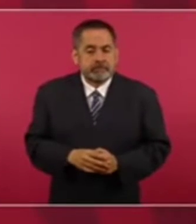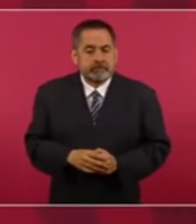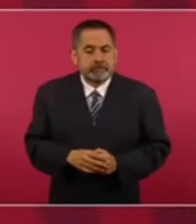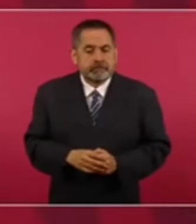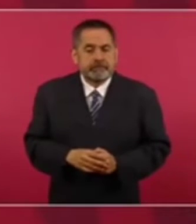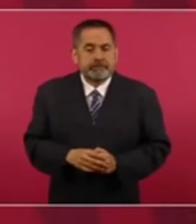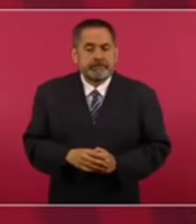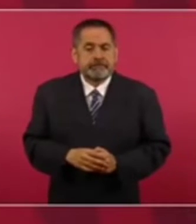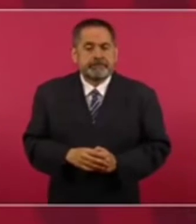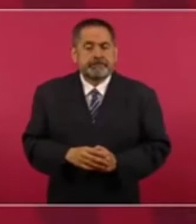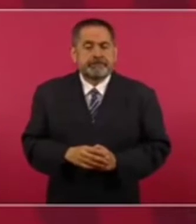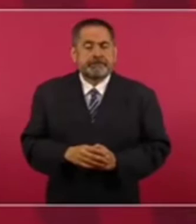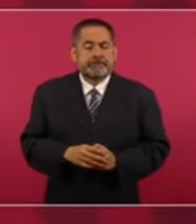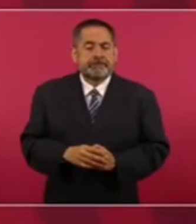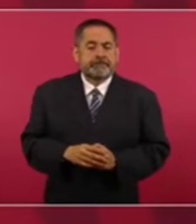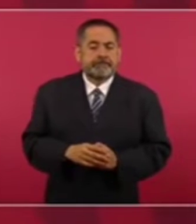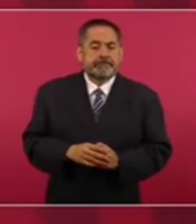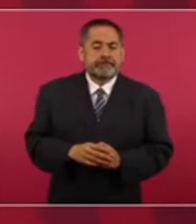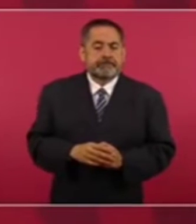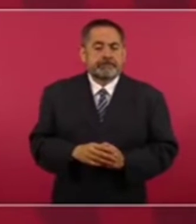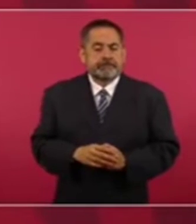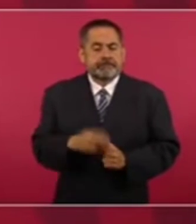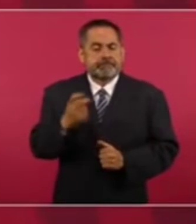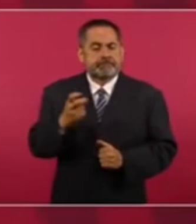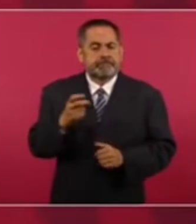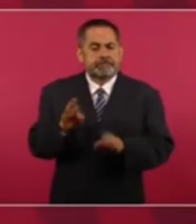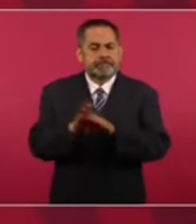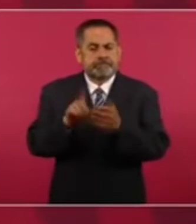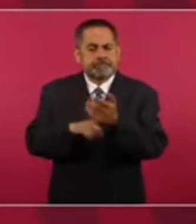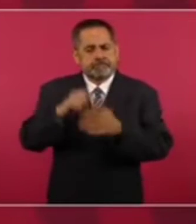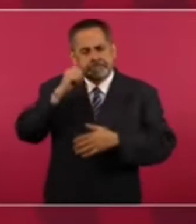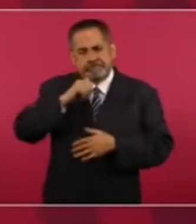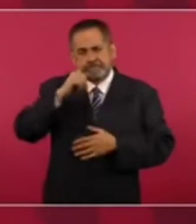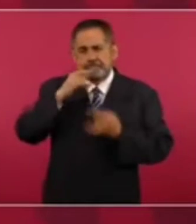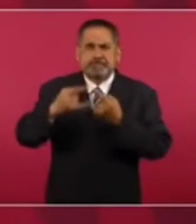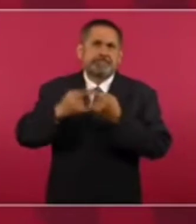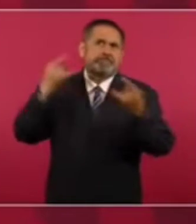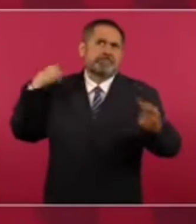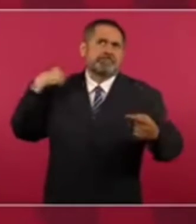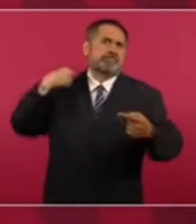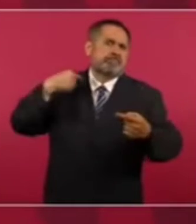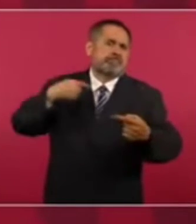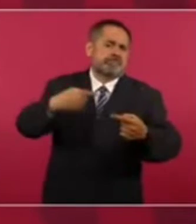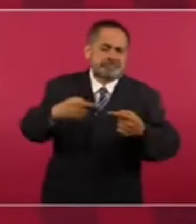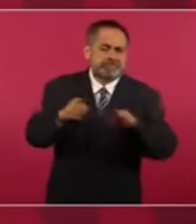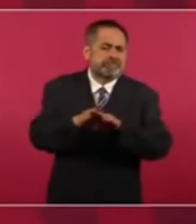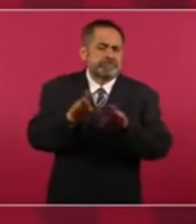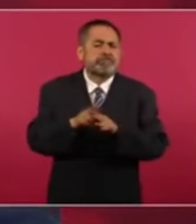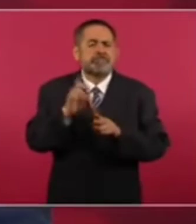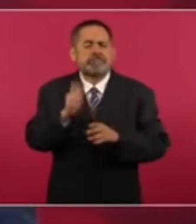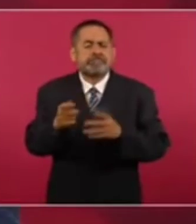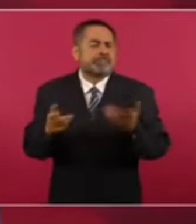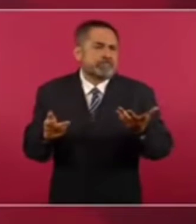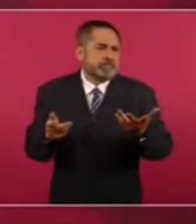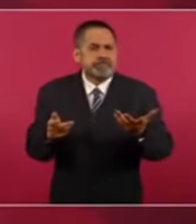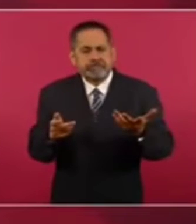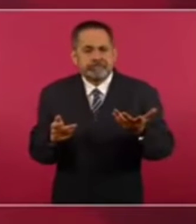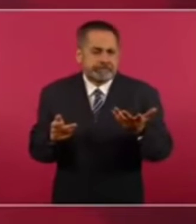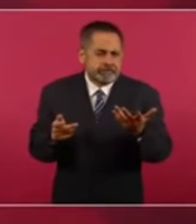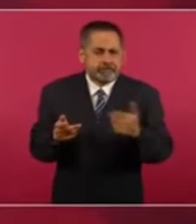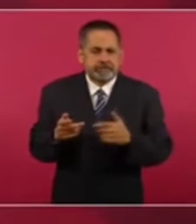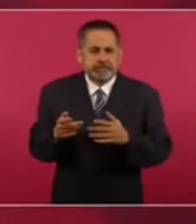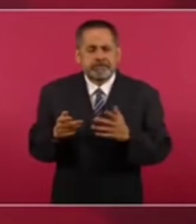y esto, como ha sido siempre en la historia, lleva